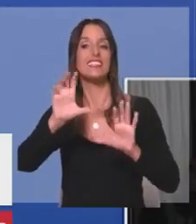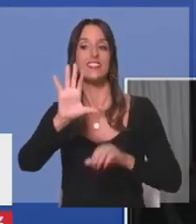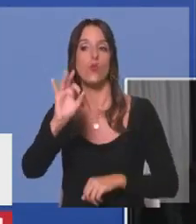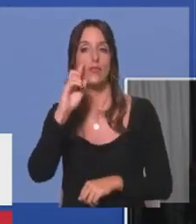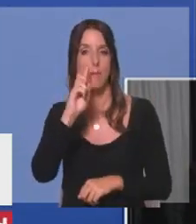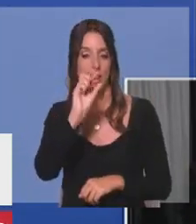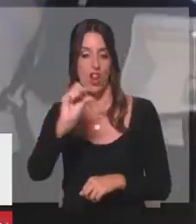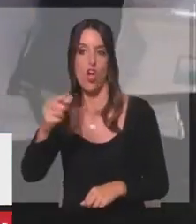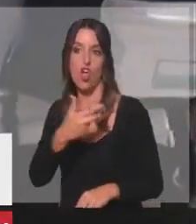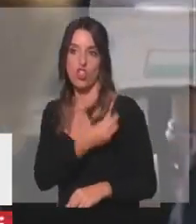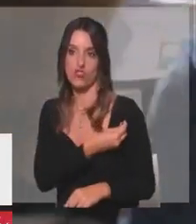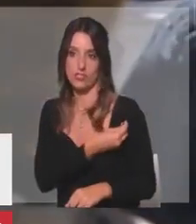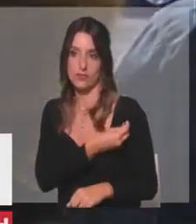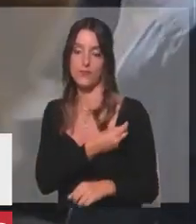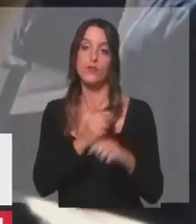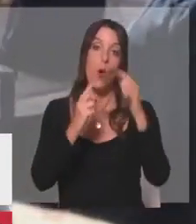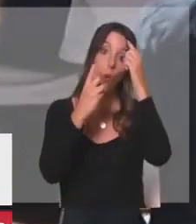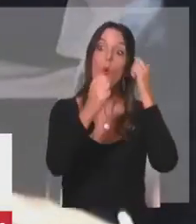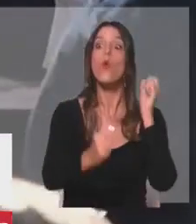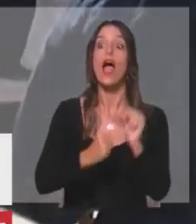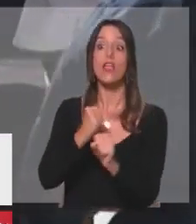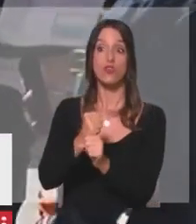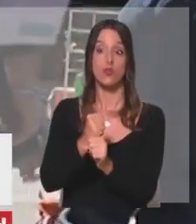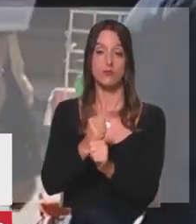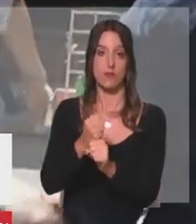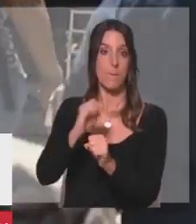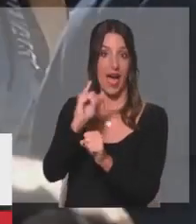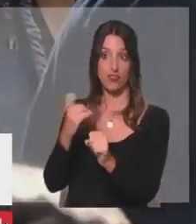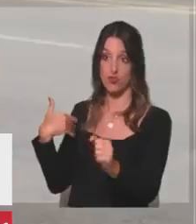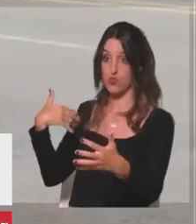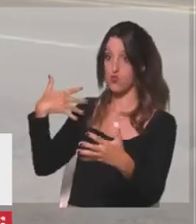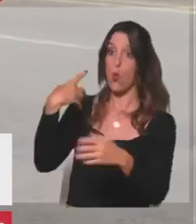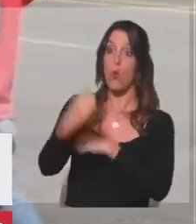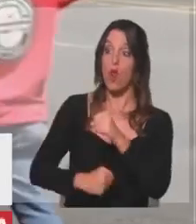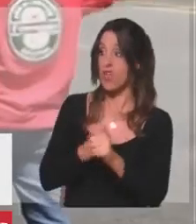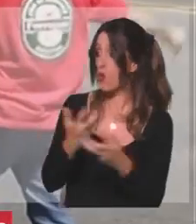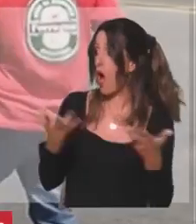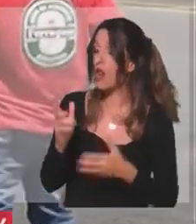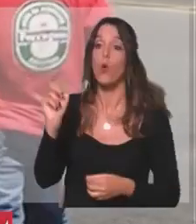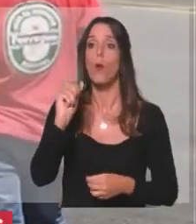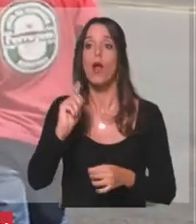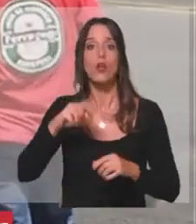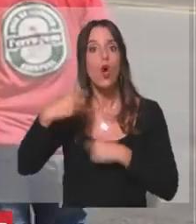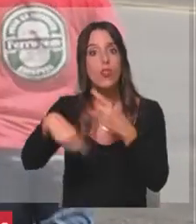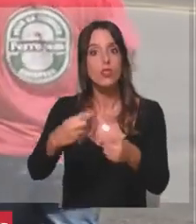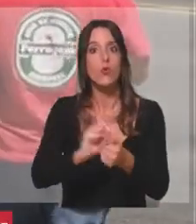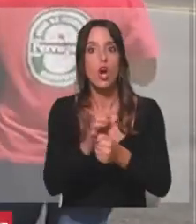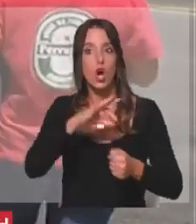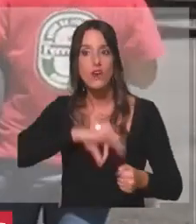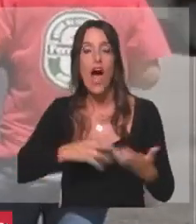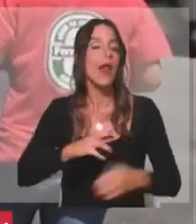1.750.000 dosis. Un año después, la emergencia sanitaria se mantiene. Uruguay se encuentra en el momento de mayor